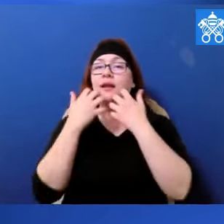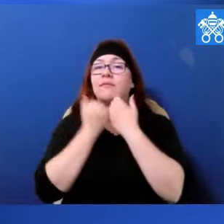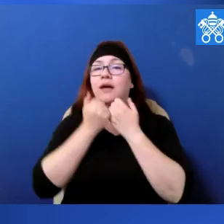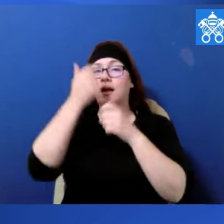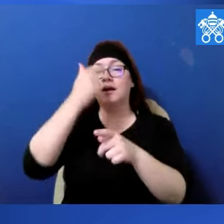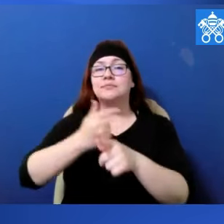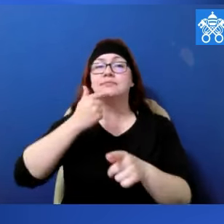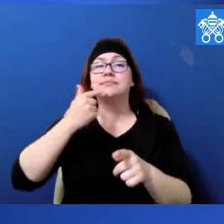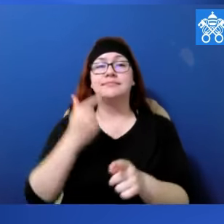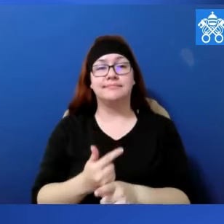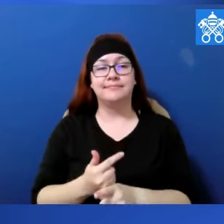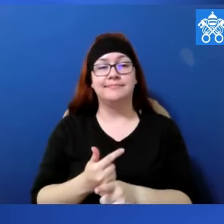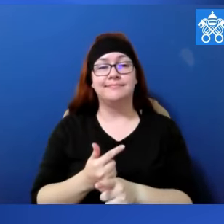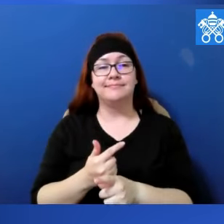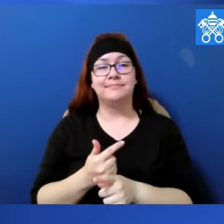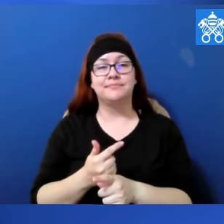Queridos hermanos y hermanas,